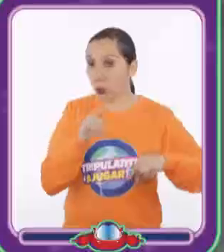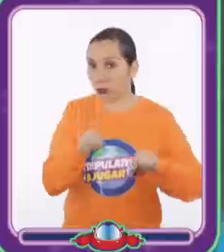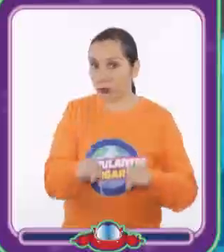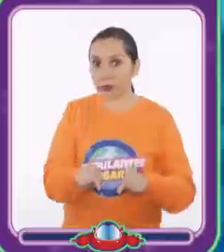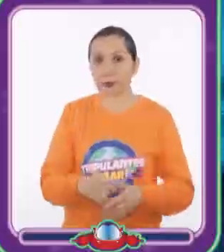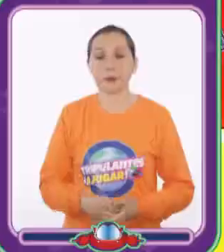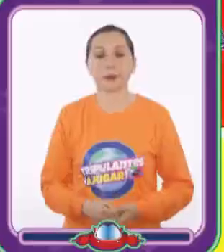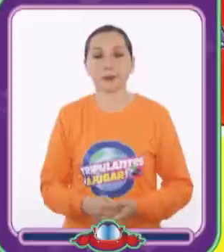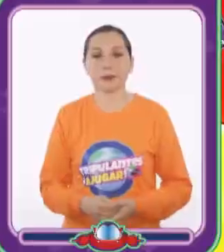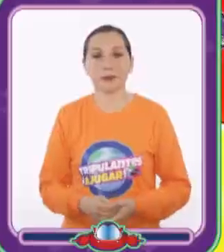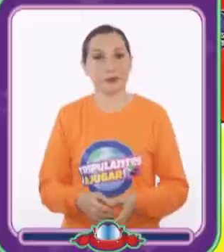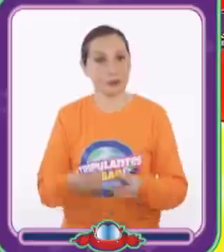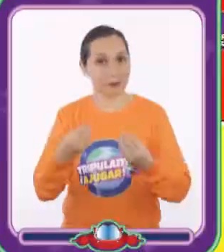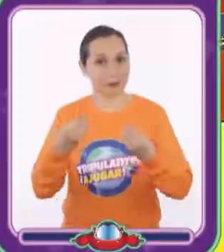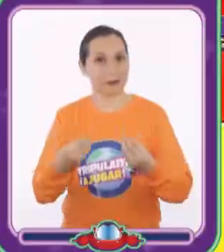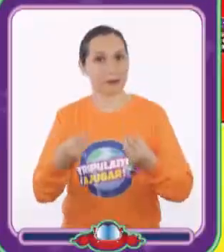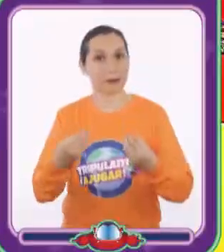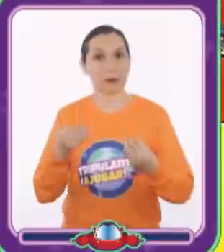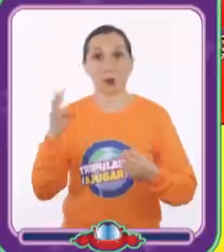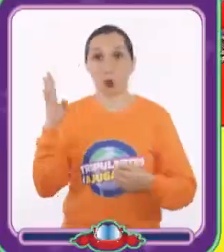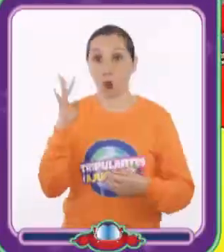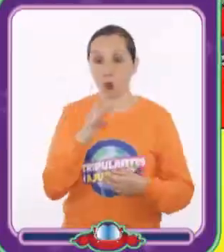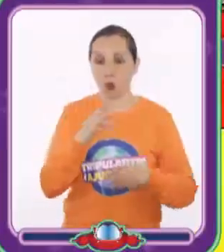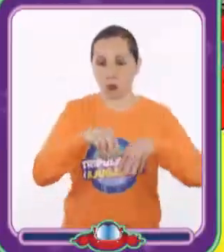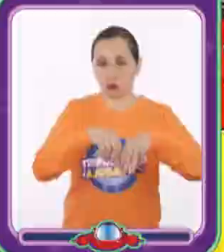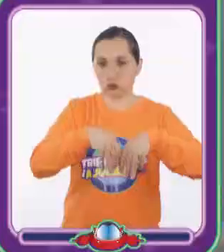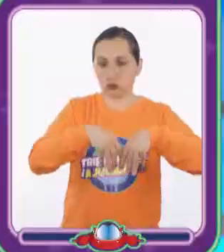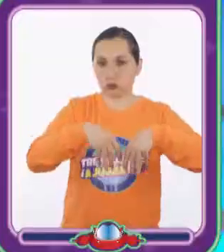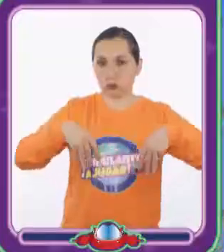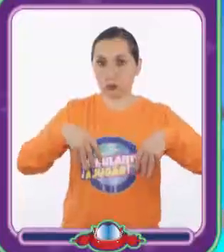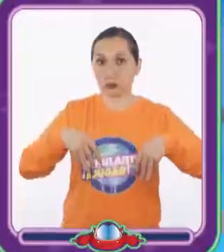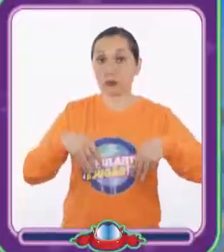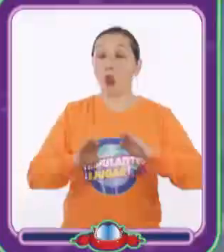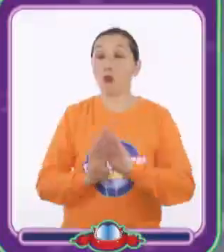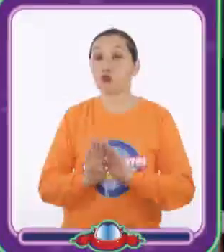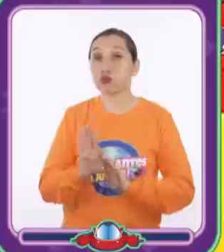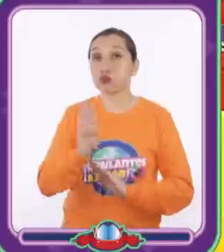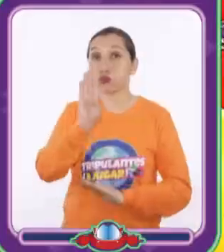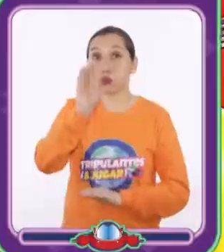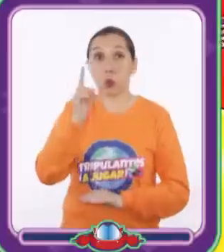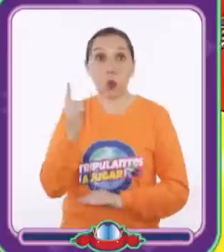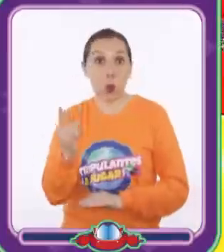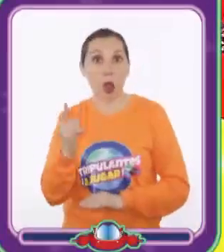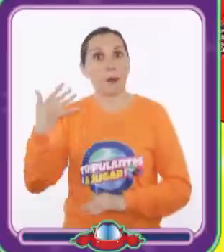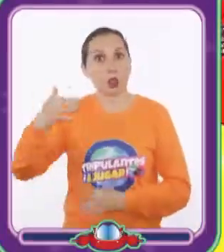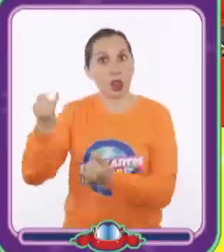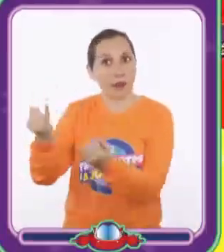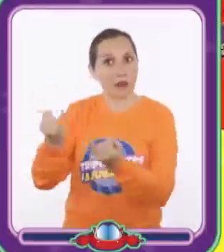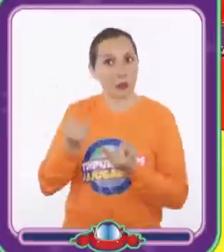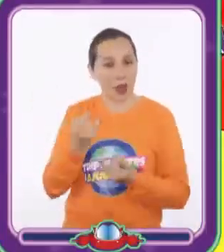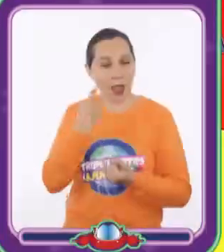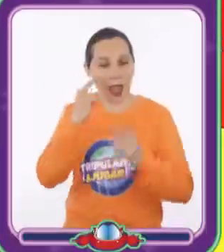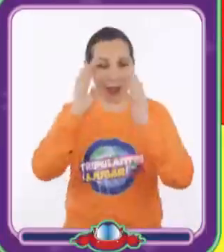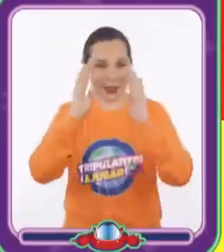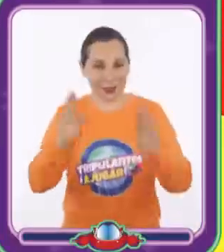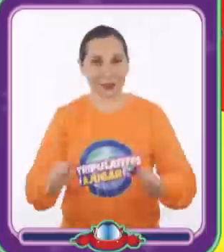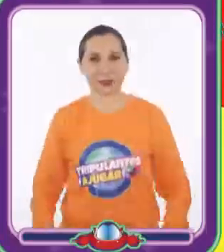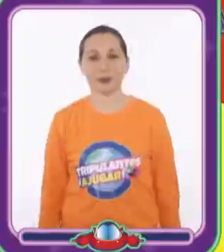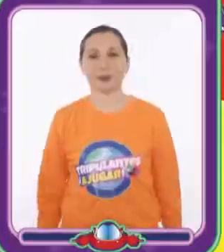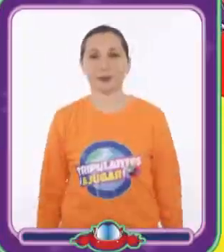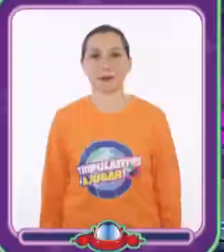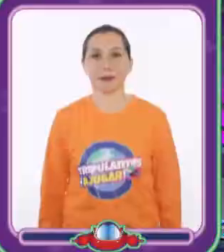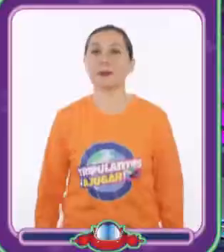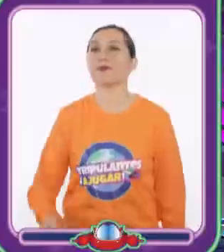de color. Ven, te ayudo. Muy bien, Bruno, tomemos posición de color porque estoy seguro que Dubilú 1 preparó una información muy importante para nosotros.